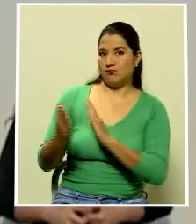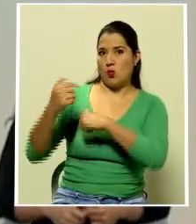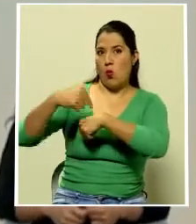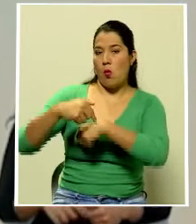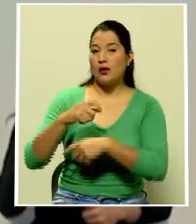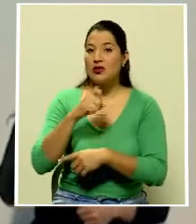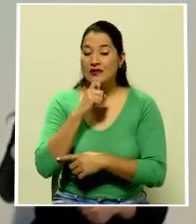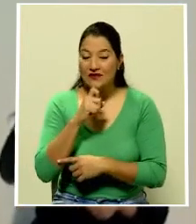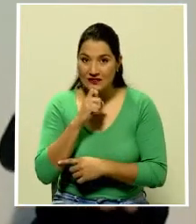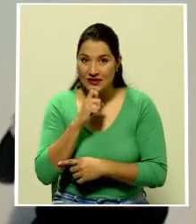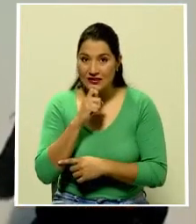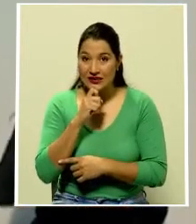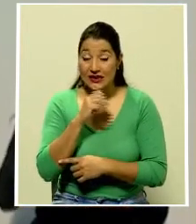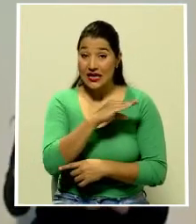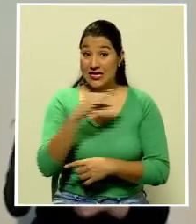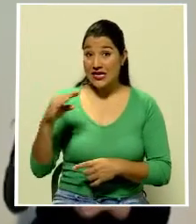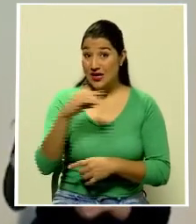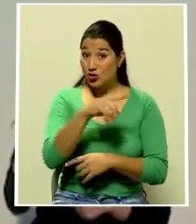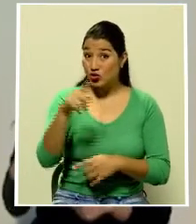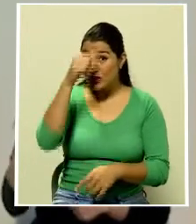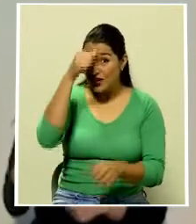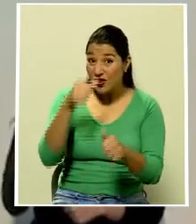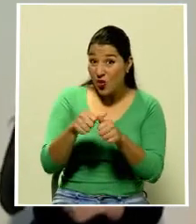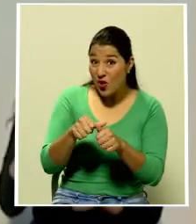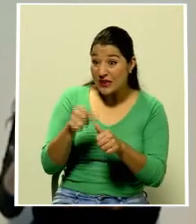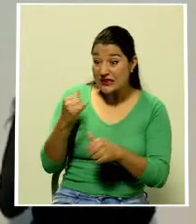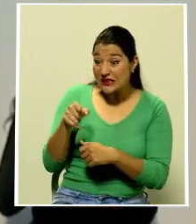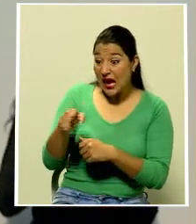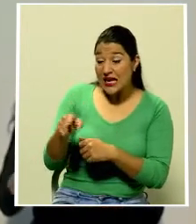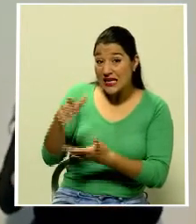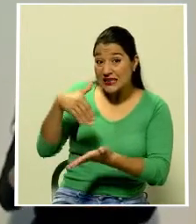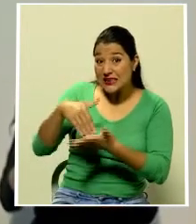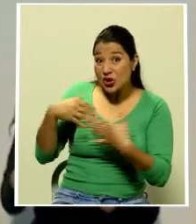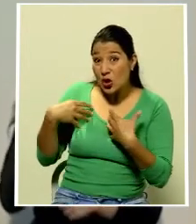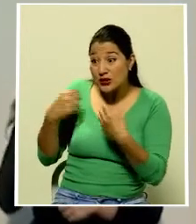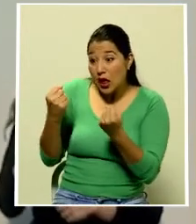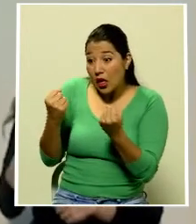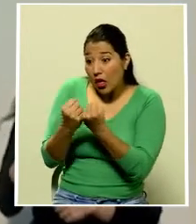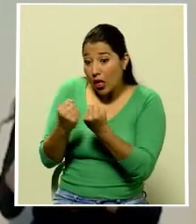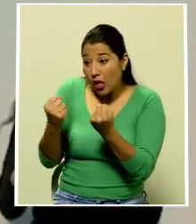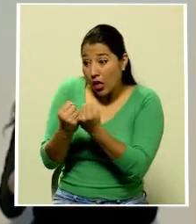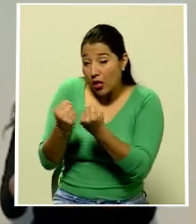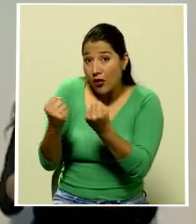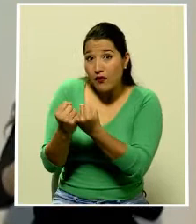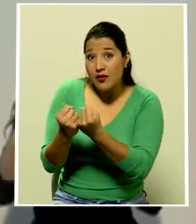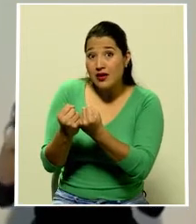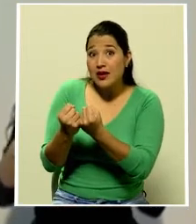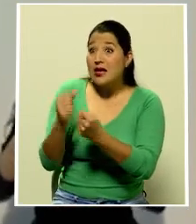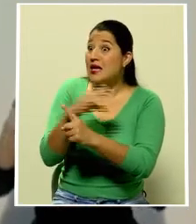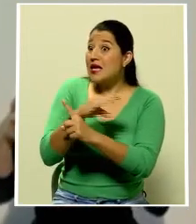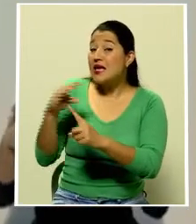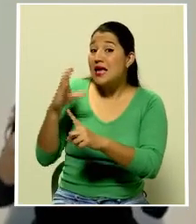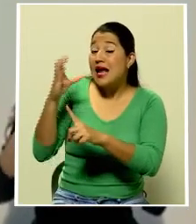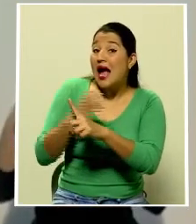Y recordemos que cuando esto se satura, no es que se satura y se queda saturado, sigue aumentando, sigue